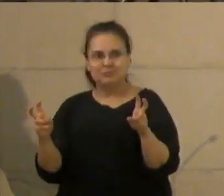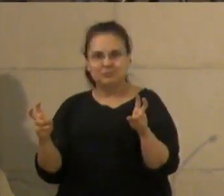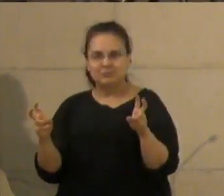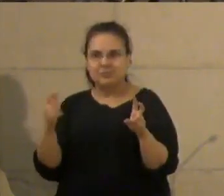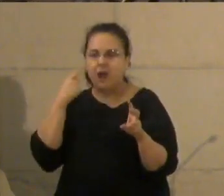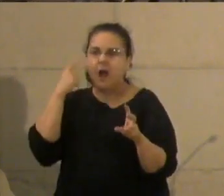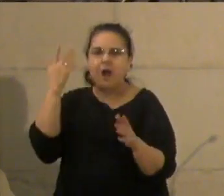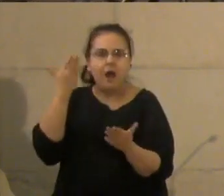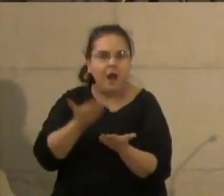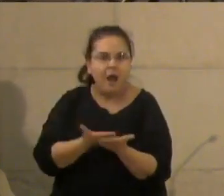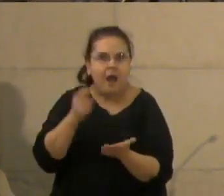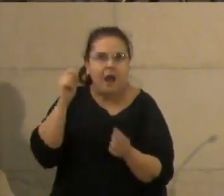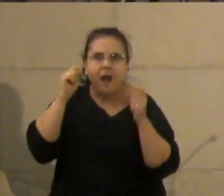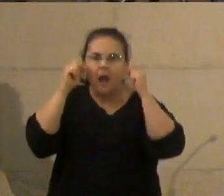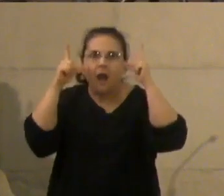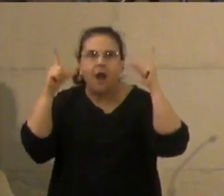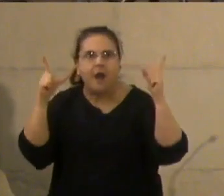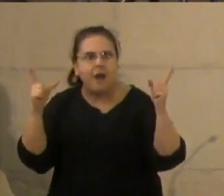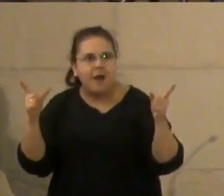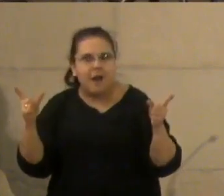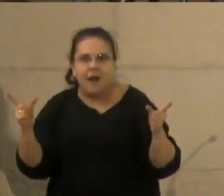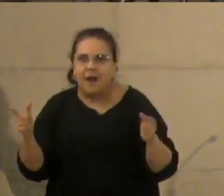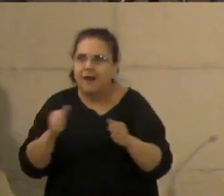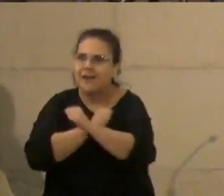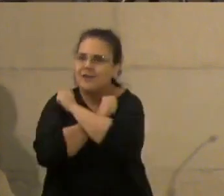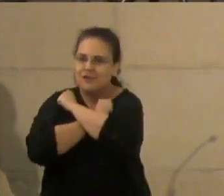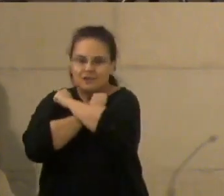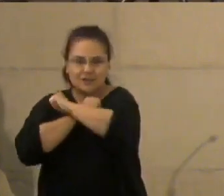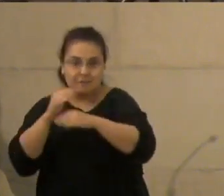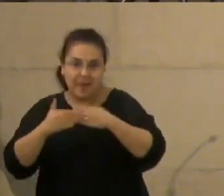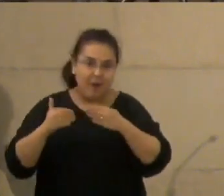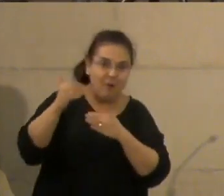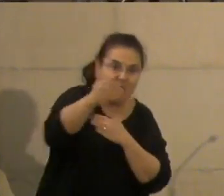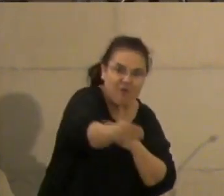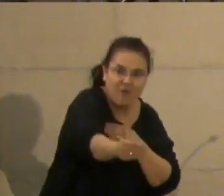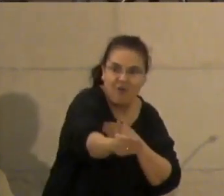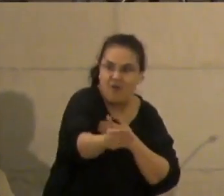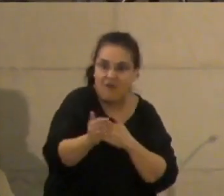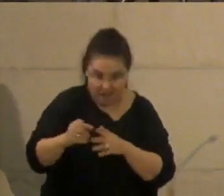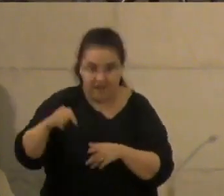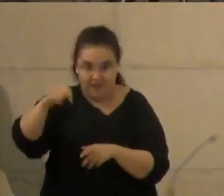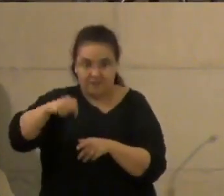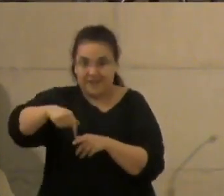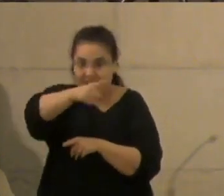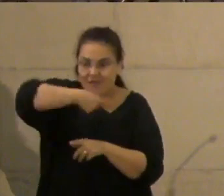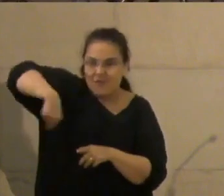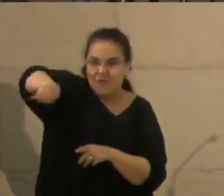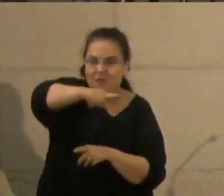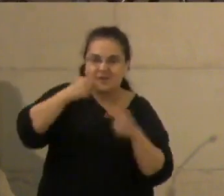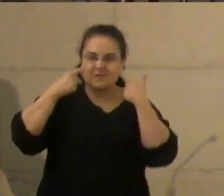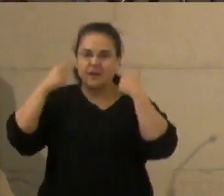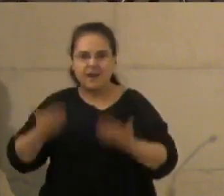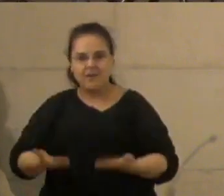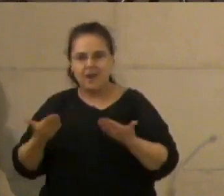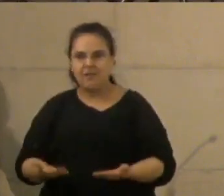caer en la cuenta que nos espera adelante y que Él se encarna en nuestra realidad, en nuestra historia, pero